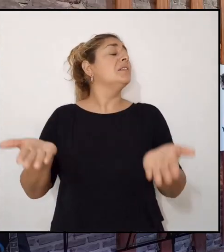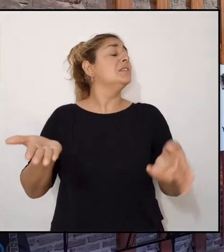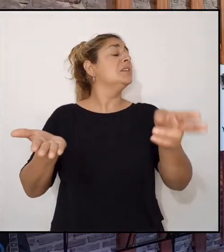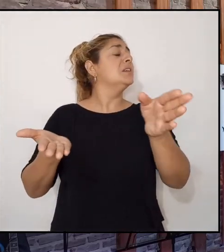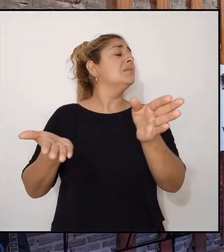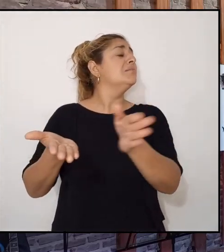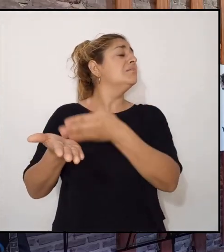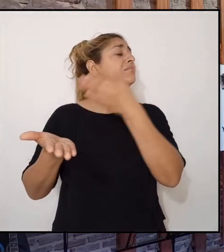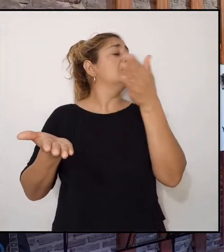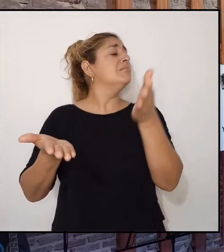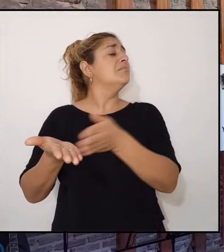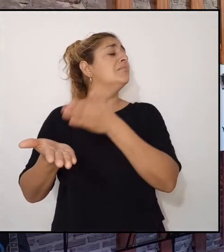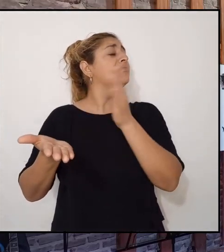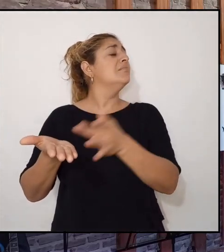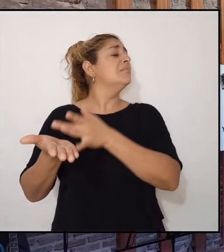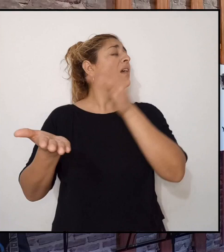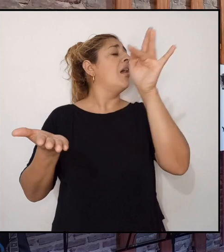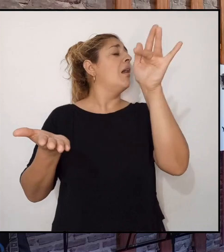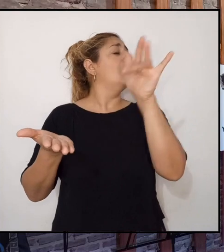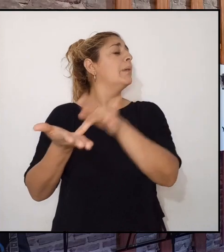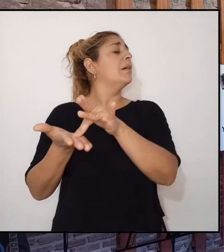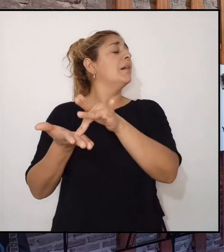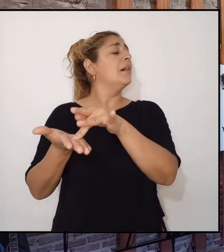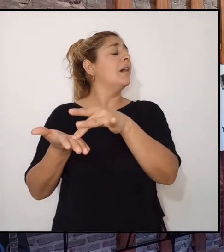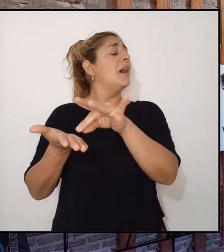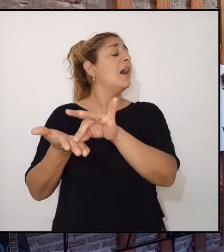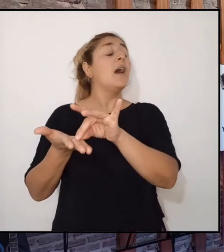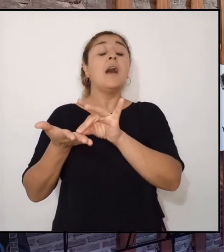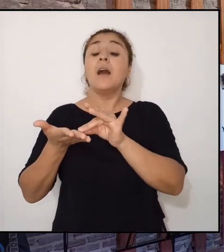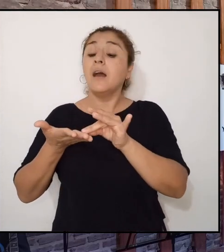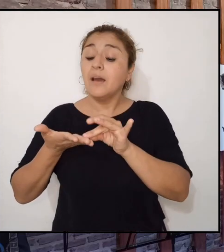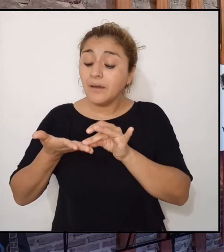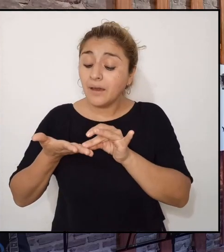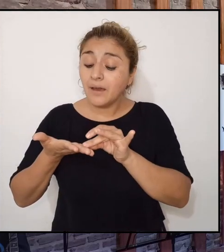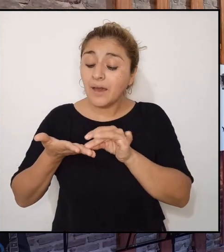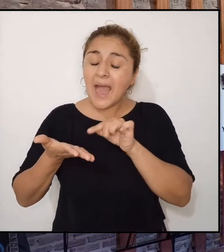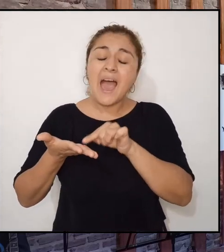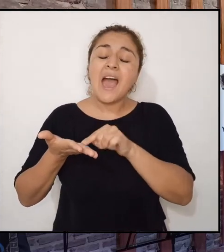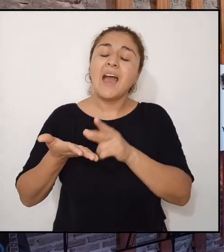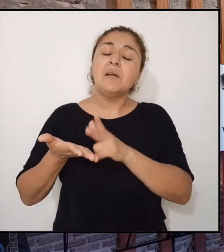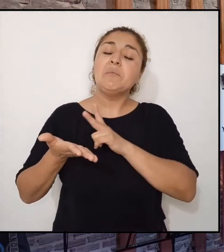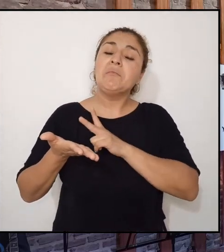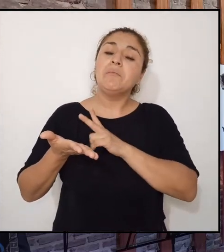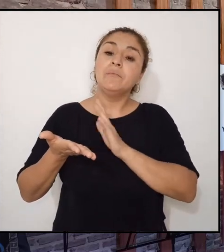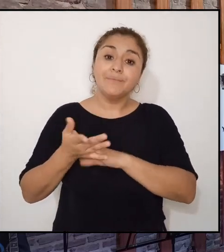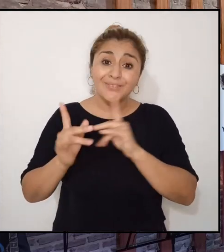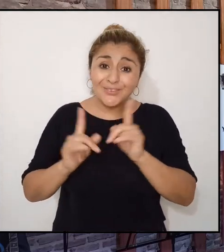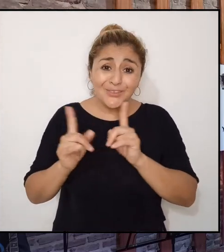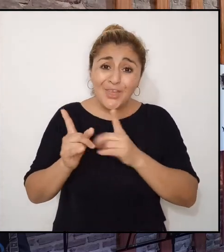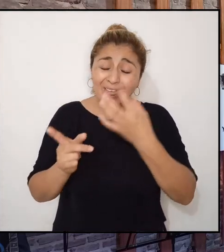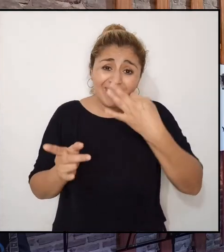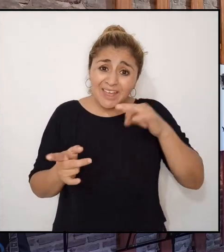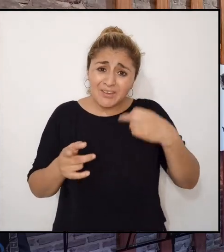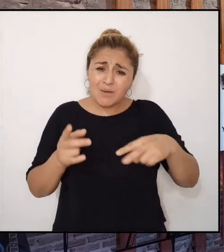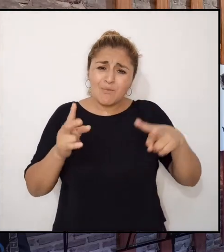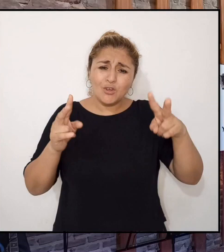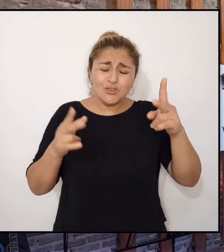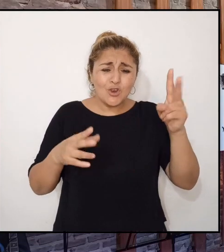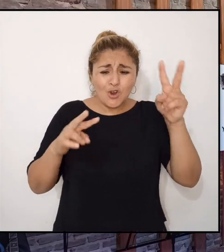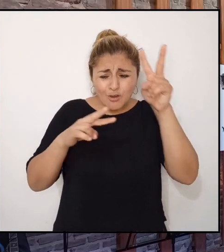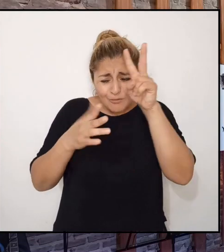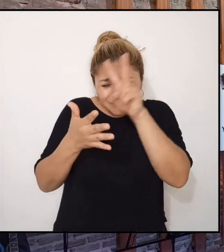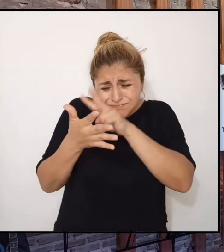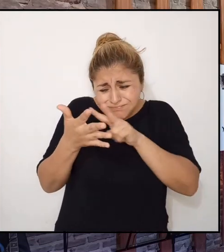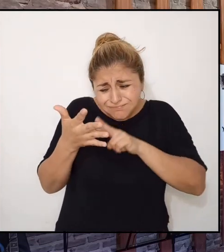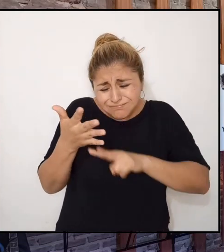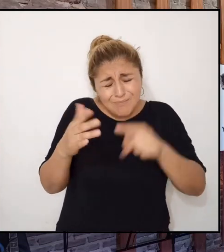O me dice que no va a vivir y que está yendo cada vez peor. No. Las perlitas, no. Comunión.